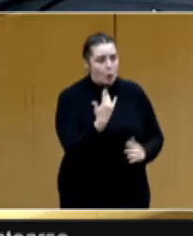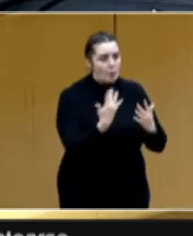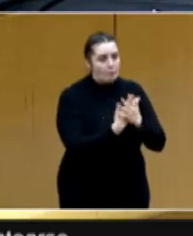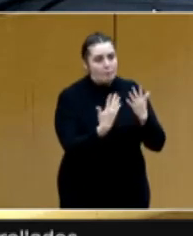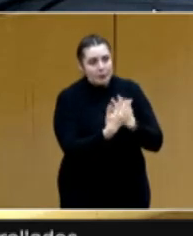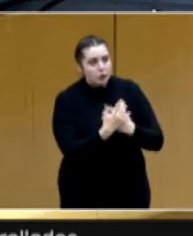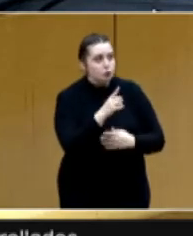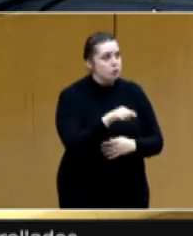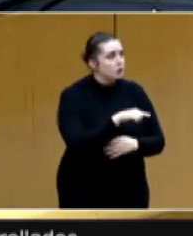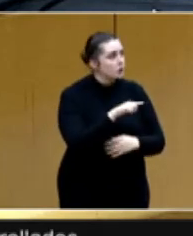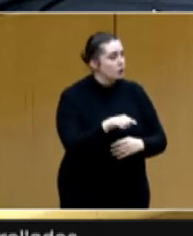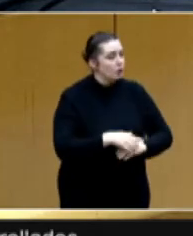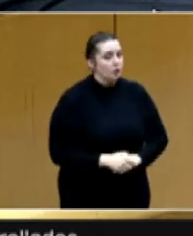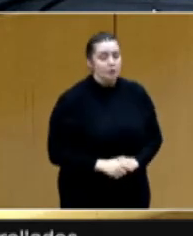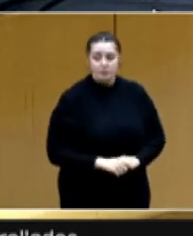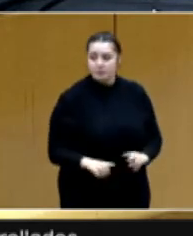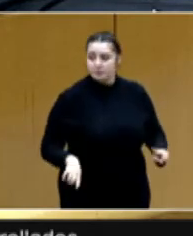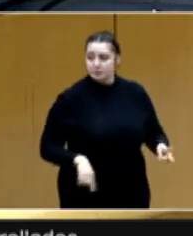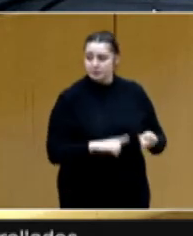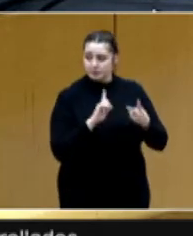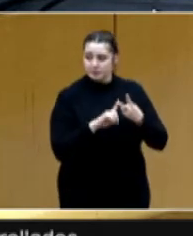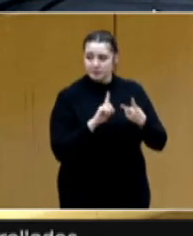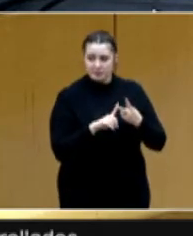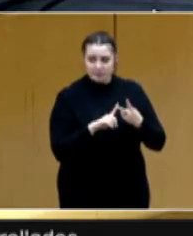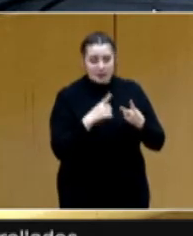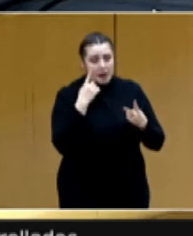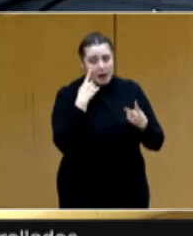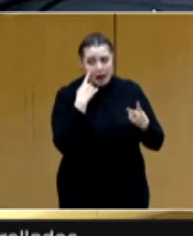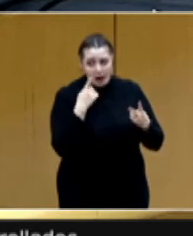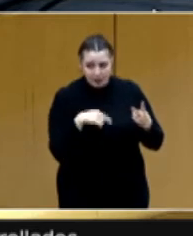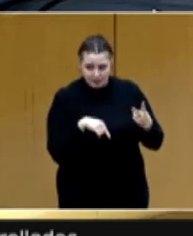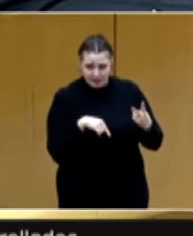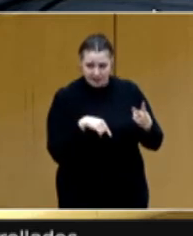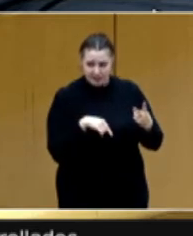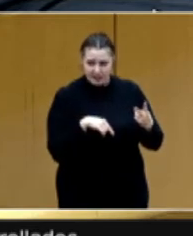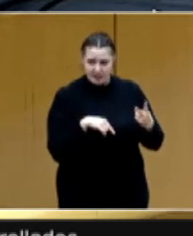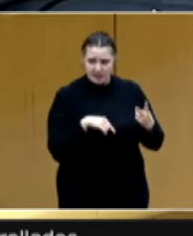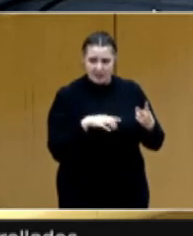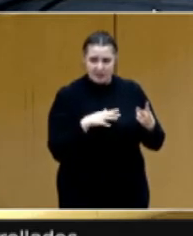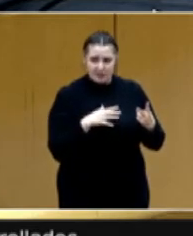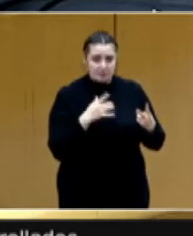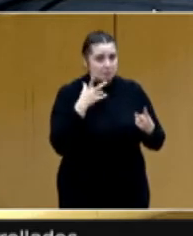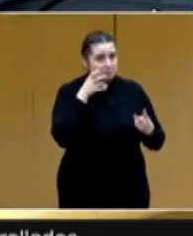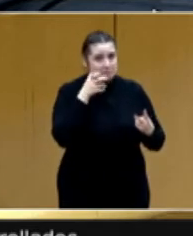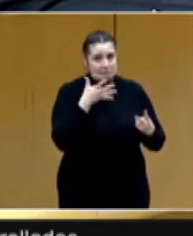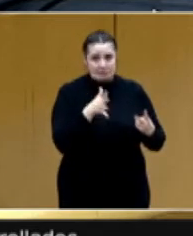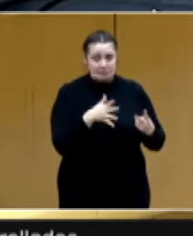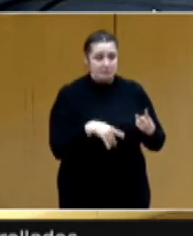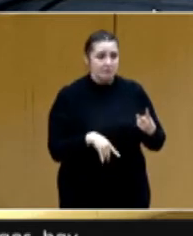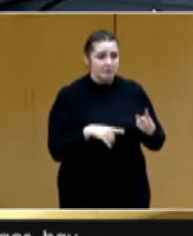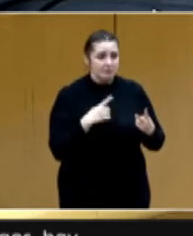Y en segundo lugar pues hay que ver hasta qué punto No estamos incurriendo en un problema de